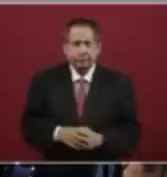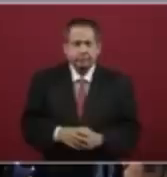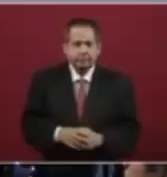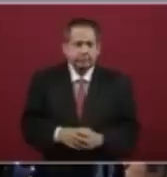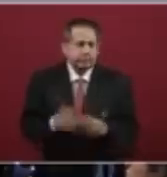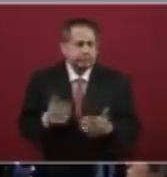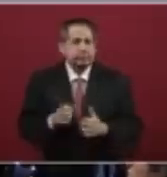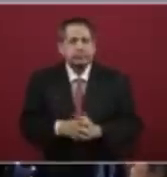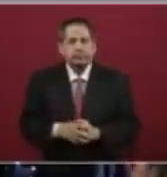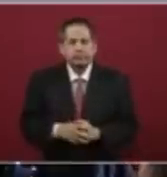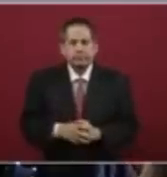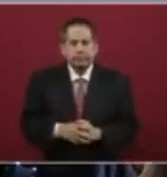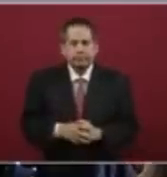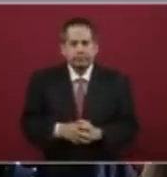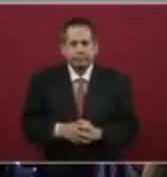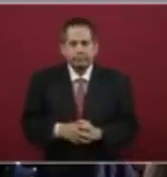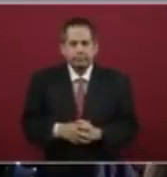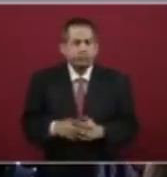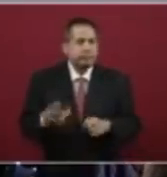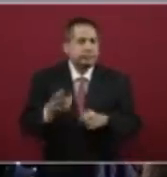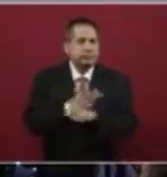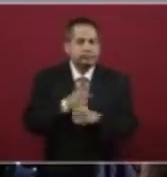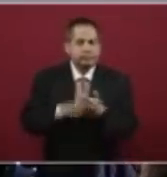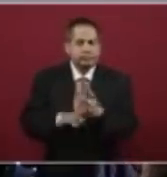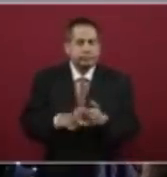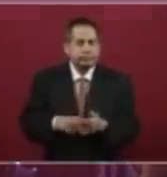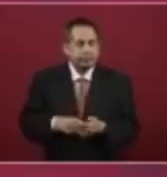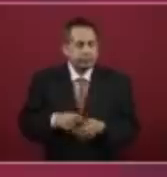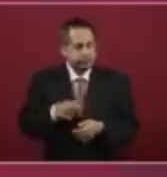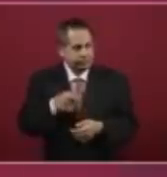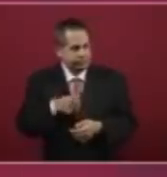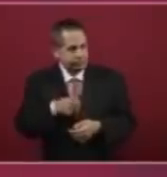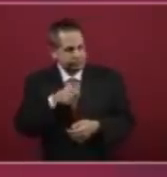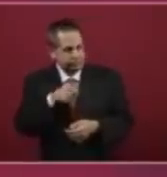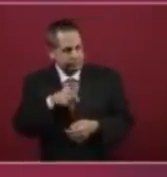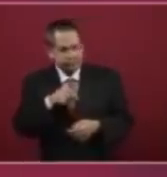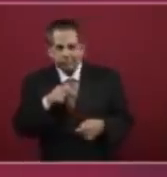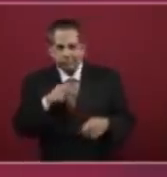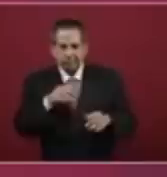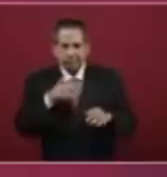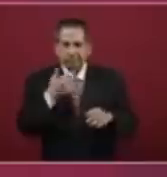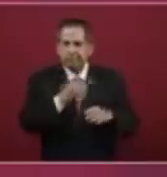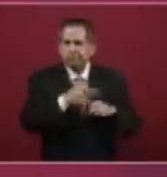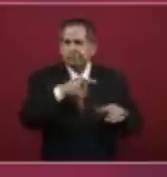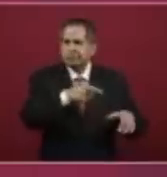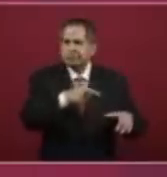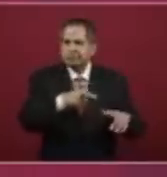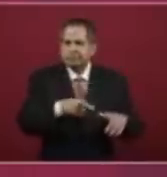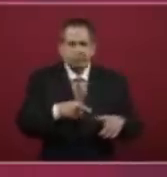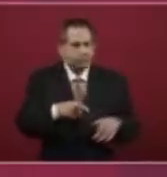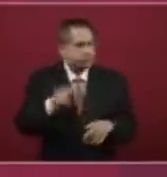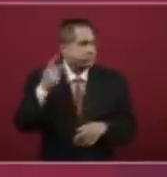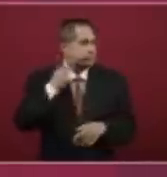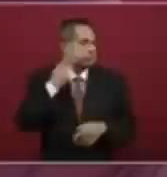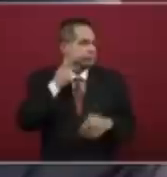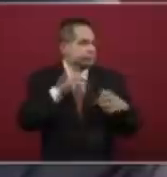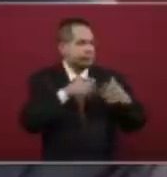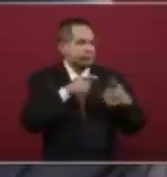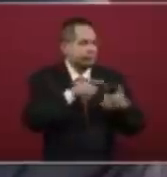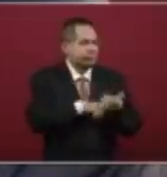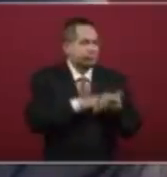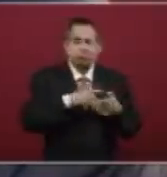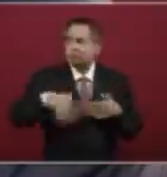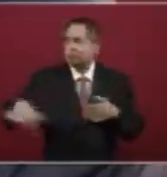Entonces, ya la condena a la política neoliberal es de